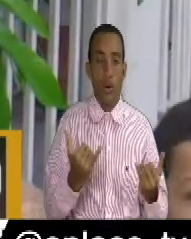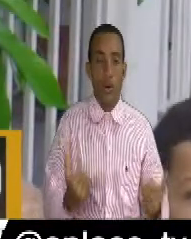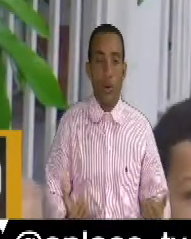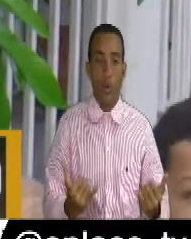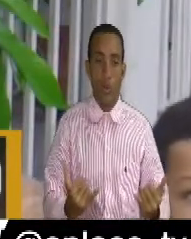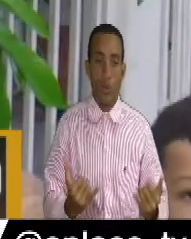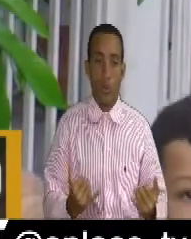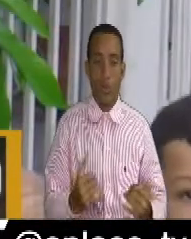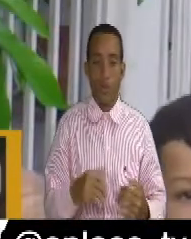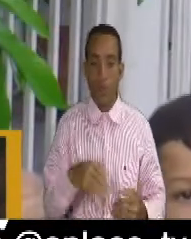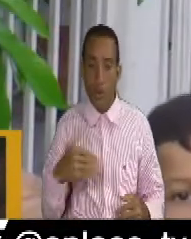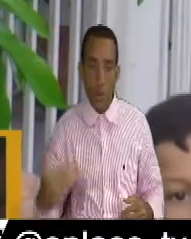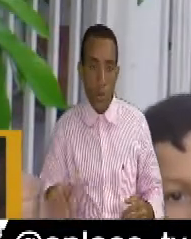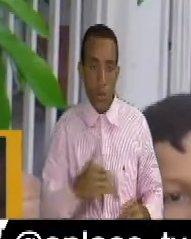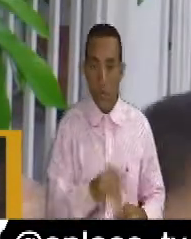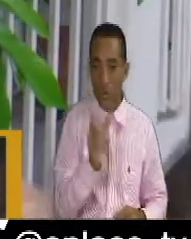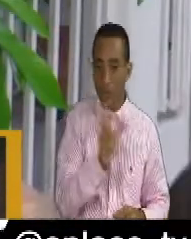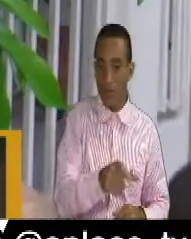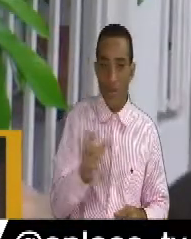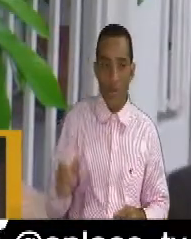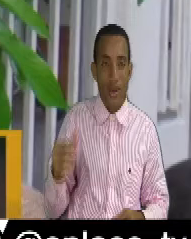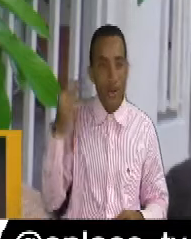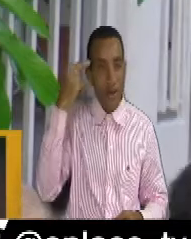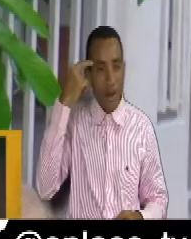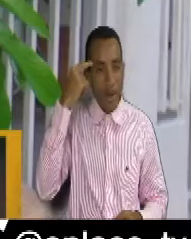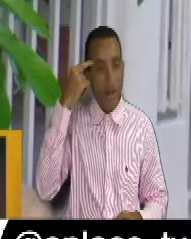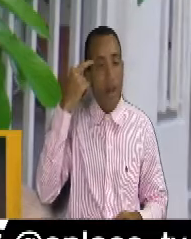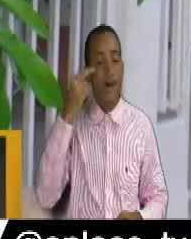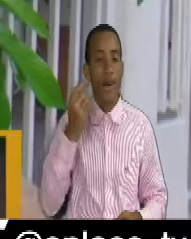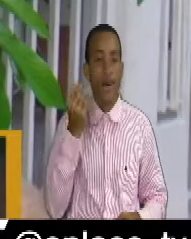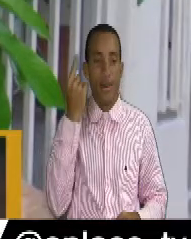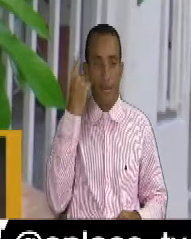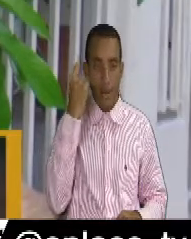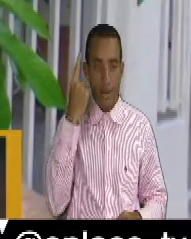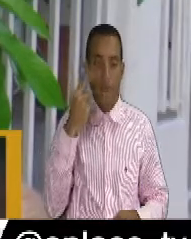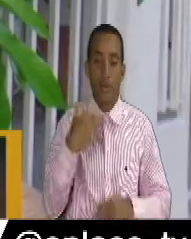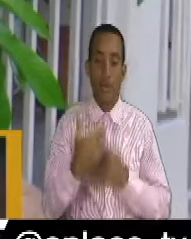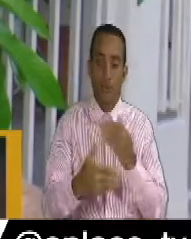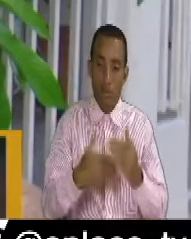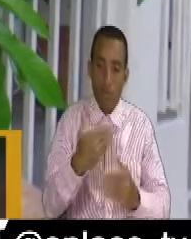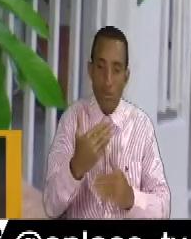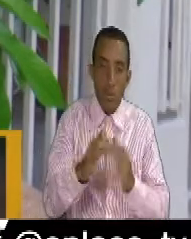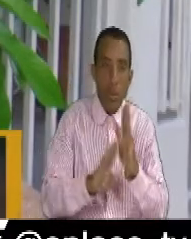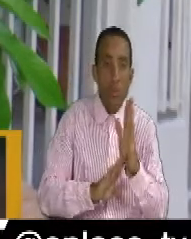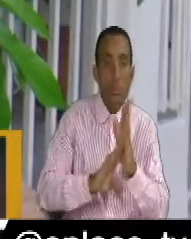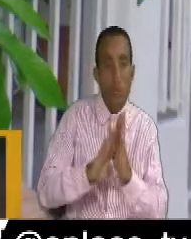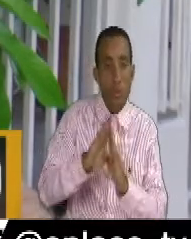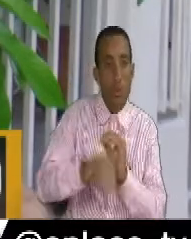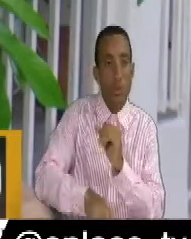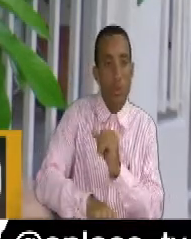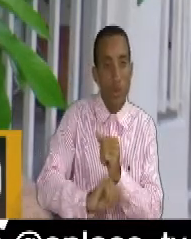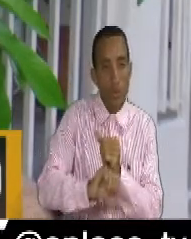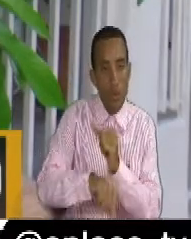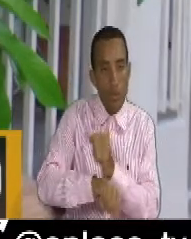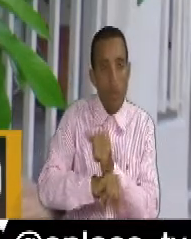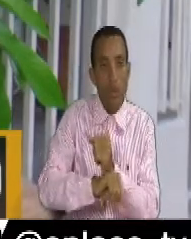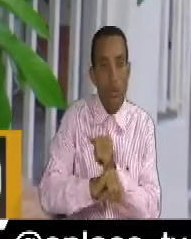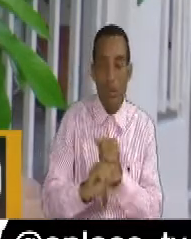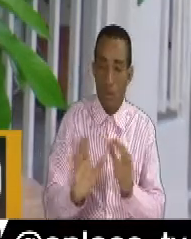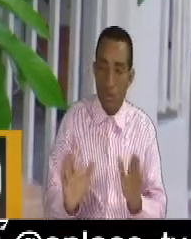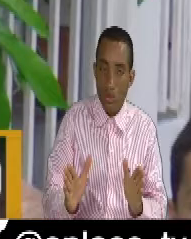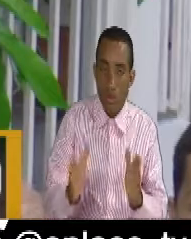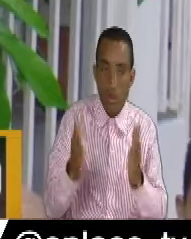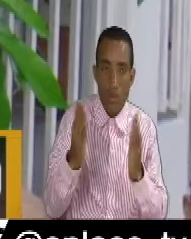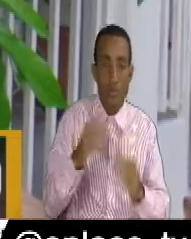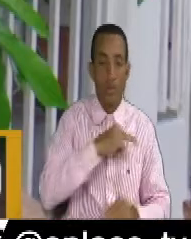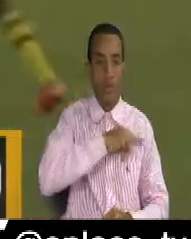fútbol han ido entendiendo de que el fútbol ha avanzado un poquitico, de que se ha mejorado en muchos aspectos y nosotros también